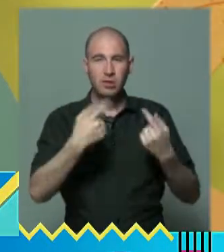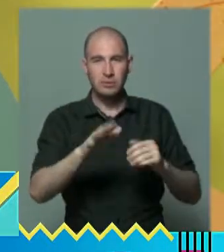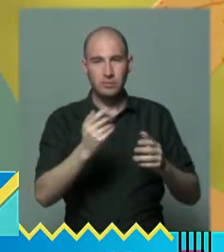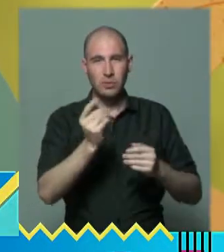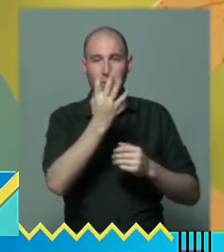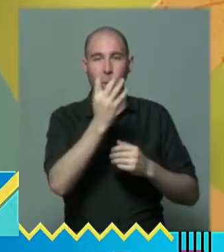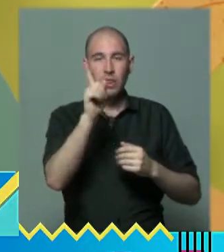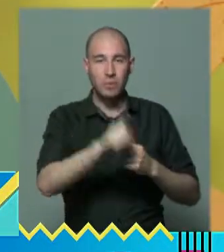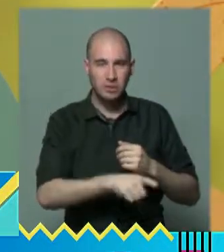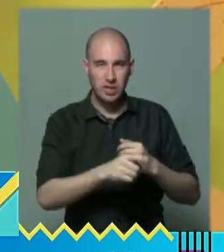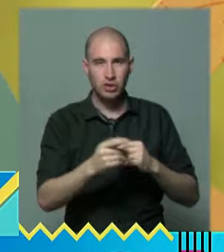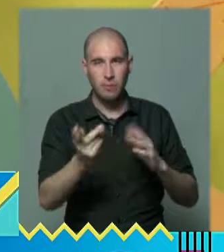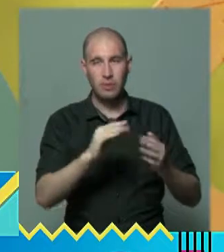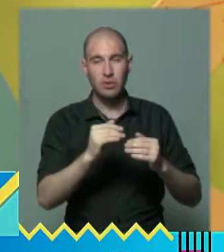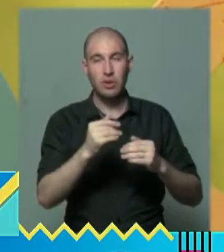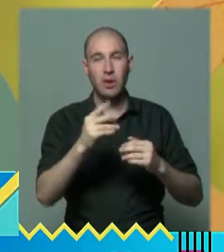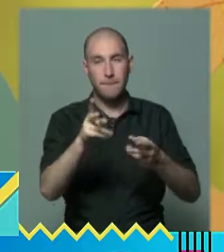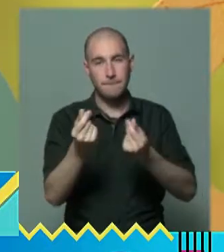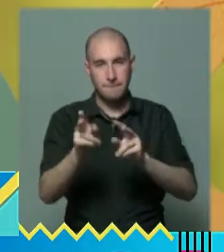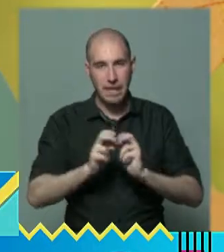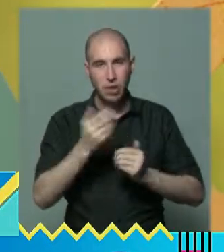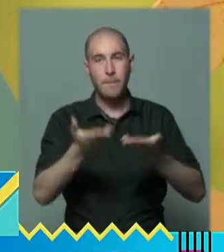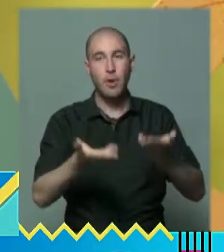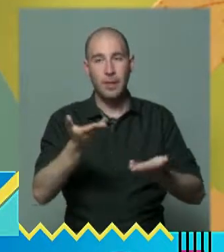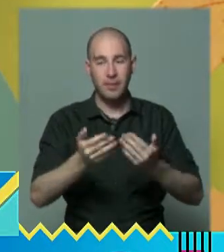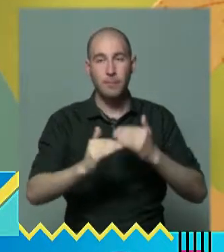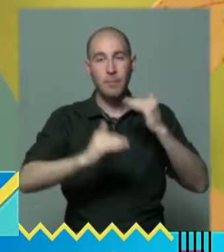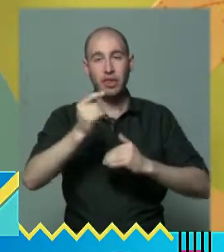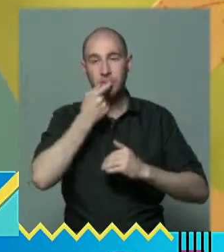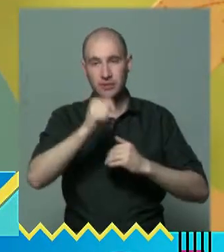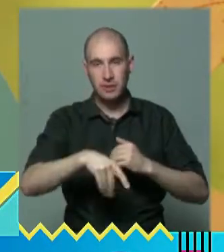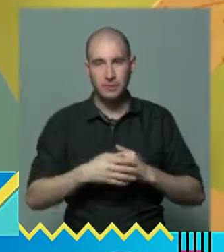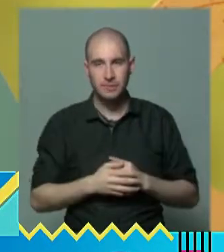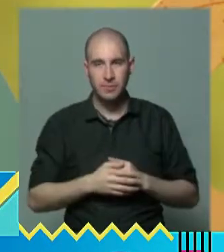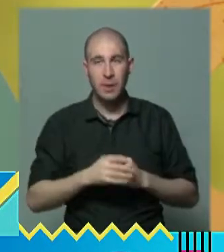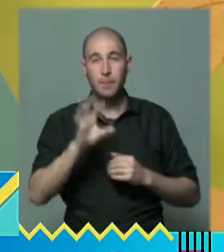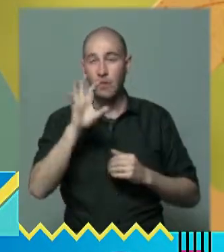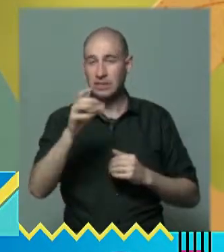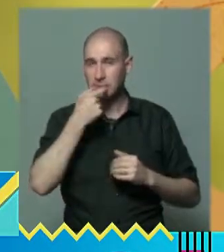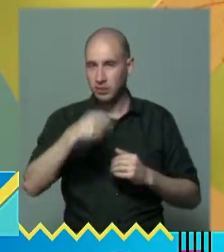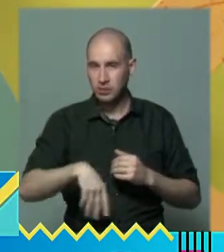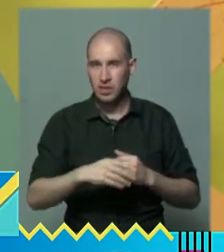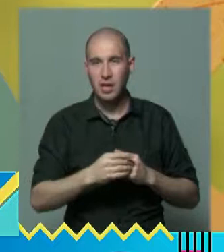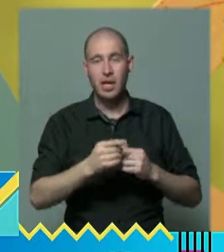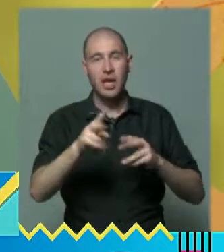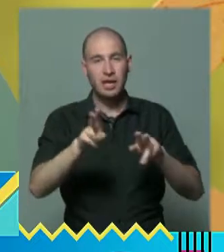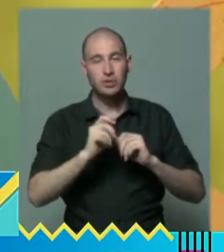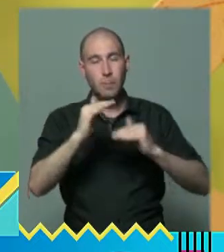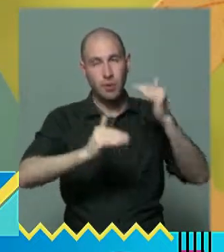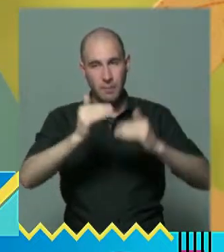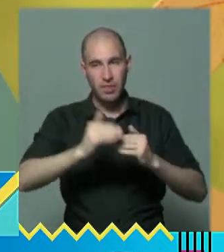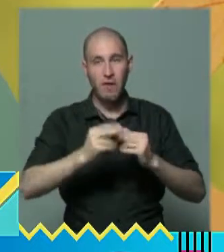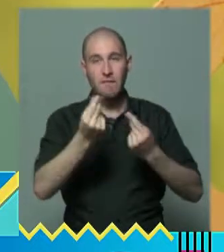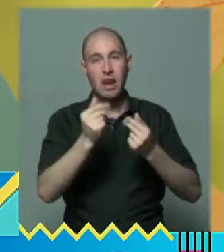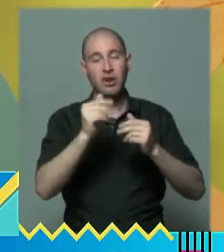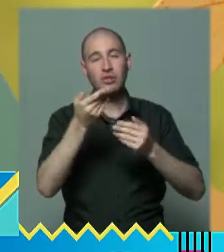del 4% frente a un ingreso promedio de la provincia de Mendoza, estoy hablando de la provincia de Mendoza, ingresos promedios y valores